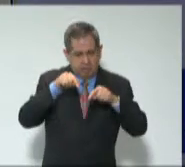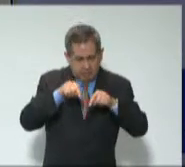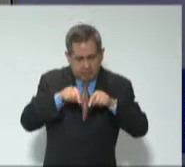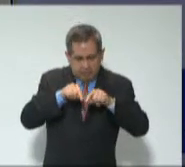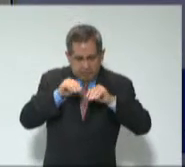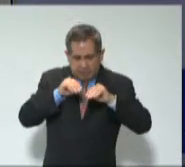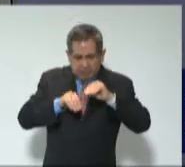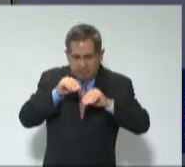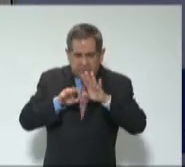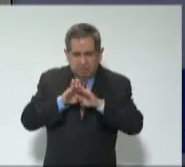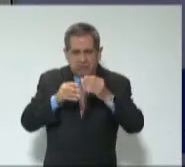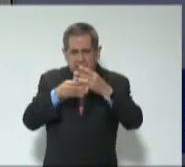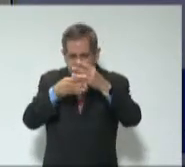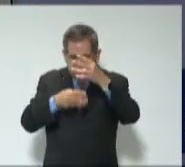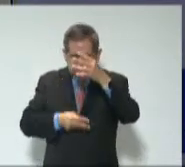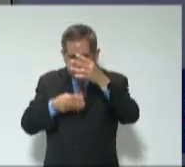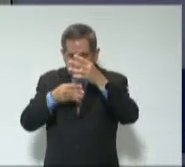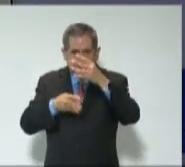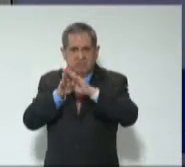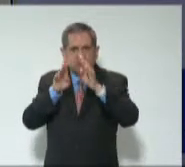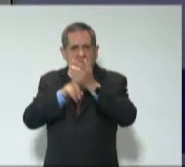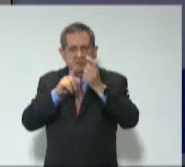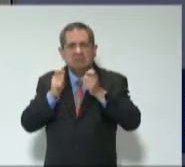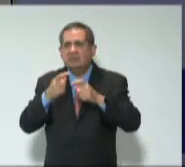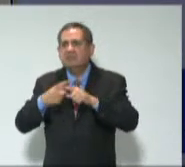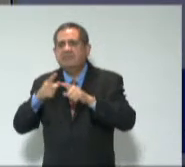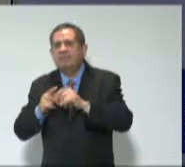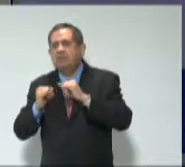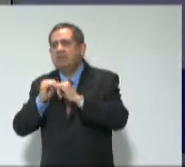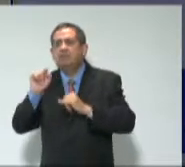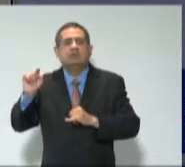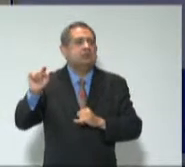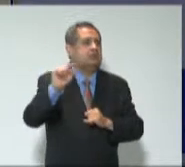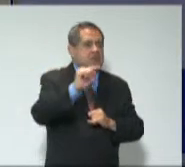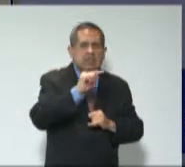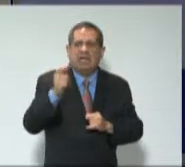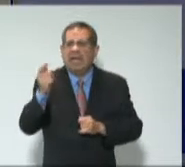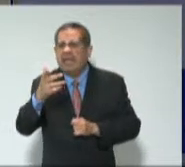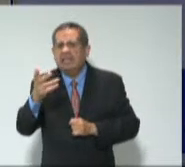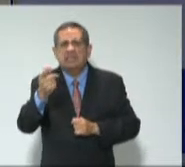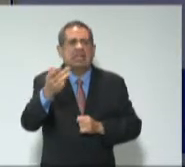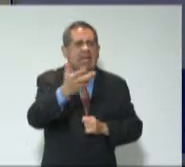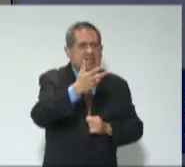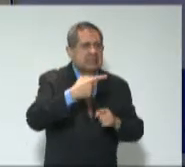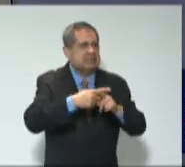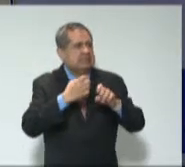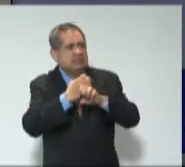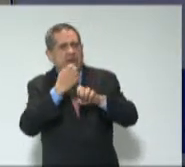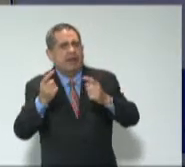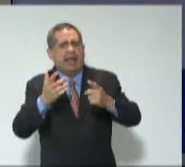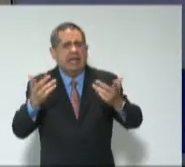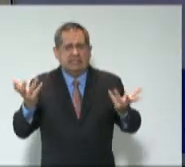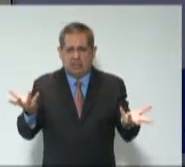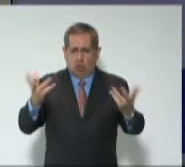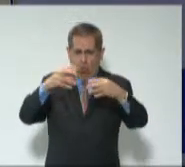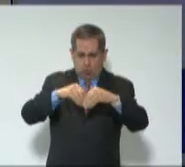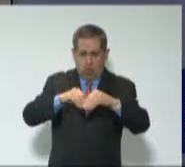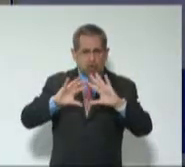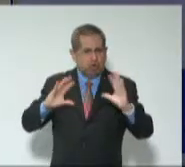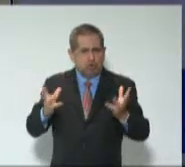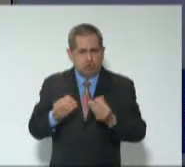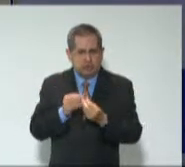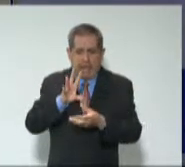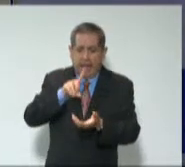acciones implementadas por las diversas dependencias públicas y las entidades del Gobierno Federal para